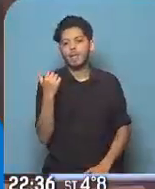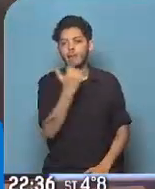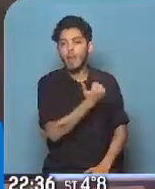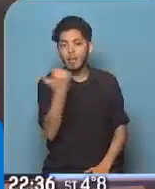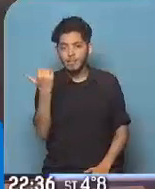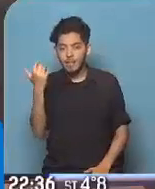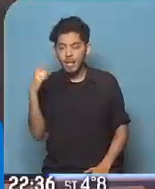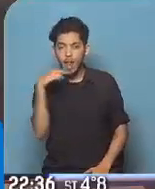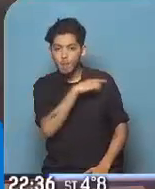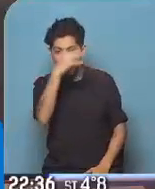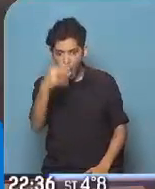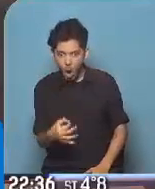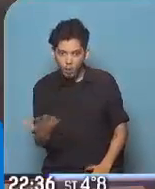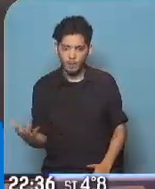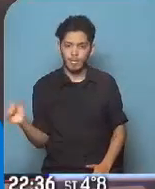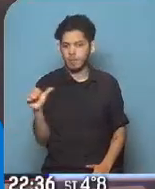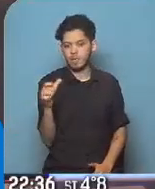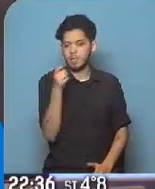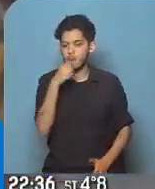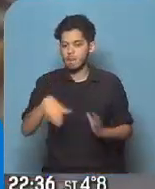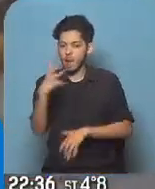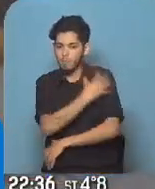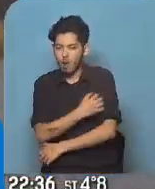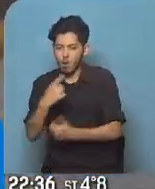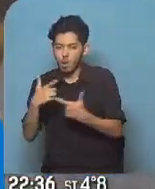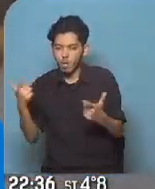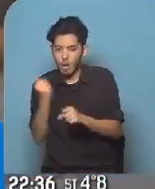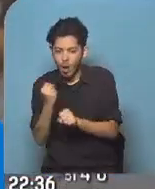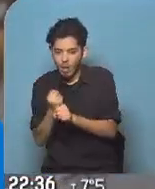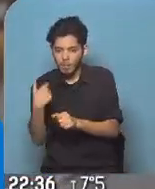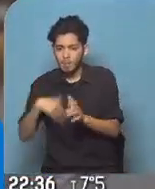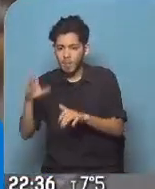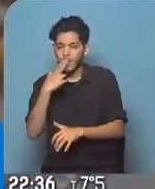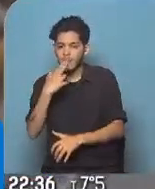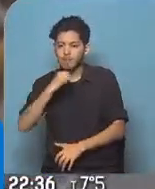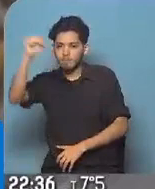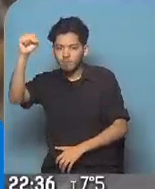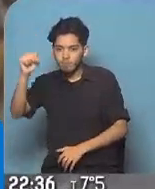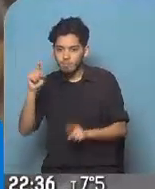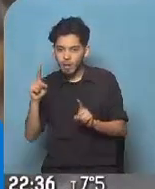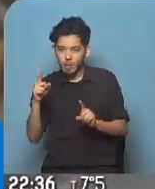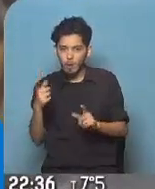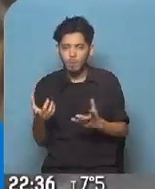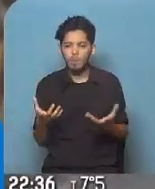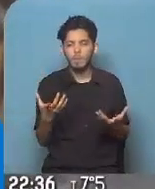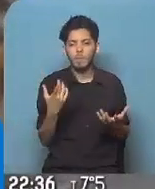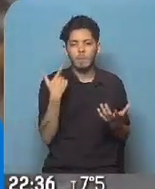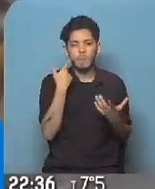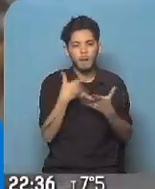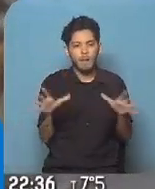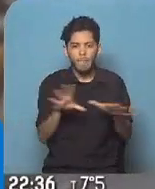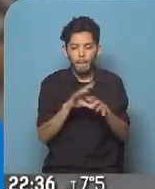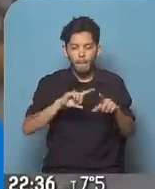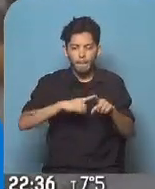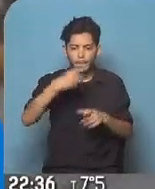en este momento. Sí, también, fíjate, ¿no? Vos como algunas cuestiones tienen su correlato o su reflejo. Porque la política que